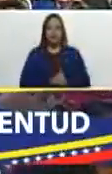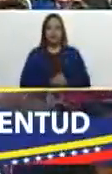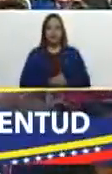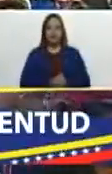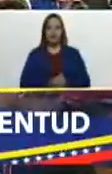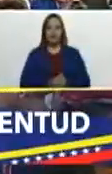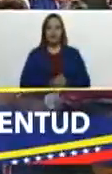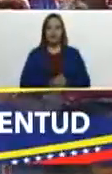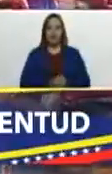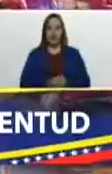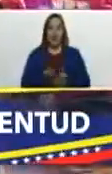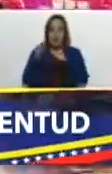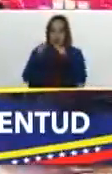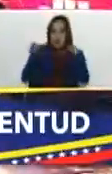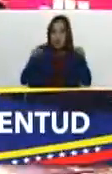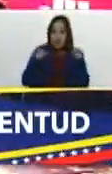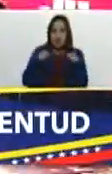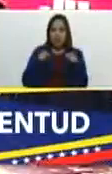Si ustedes me